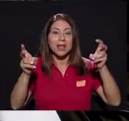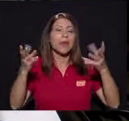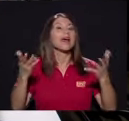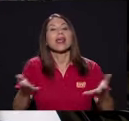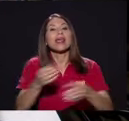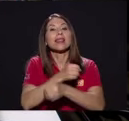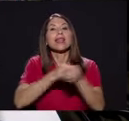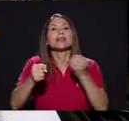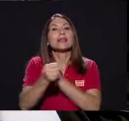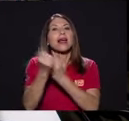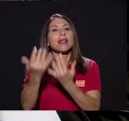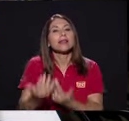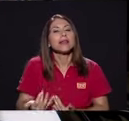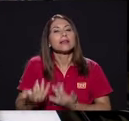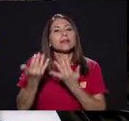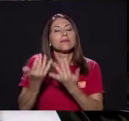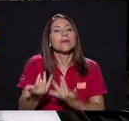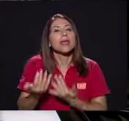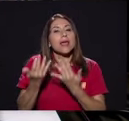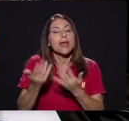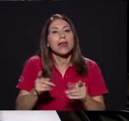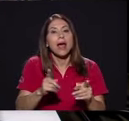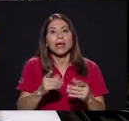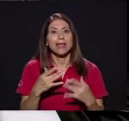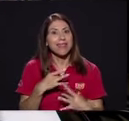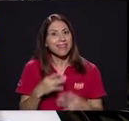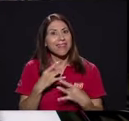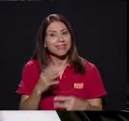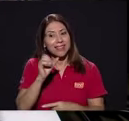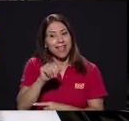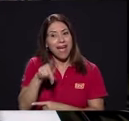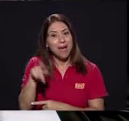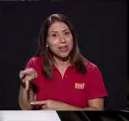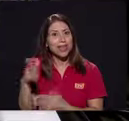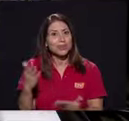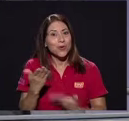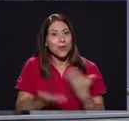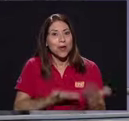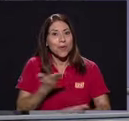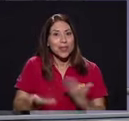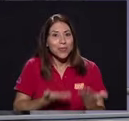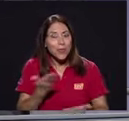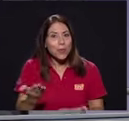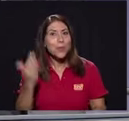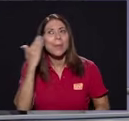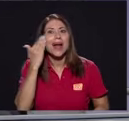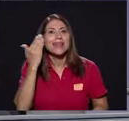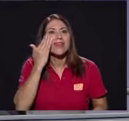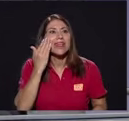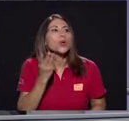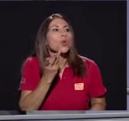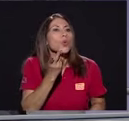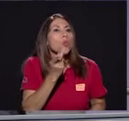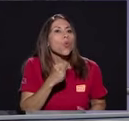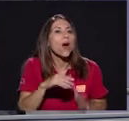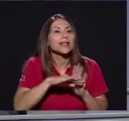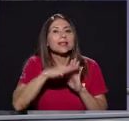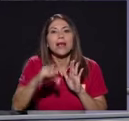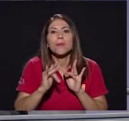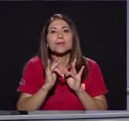de espera y de las camas. Qué interesante sería tener una aplicación colaborativa de saber al segundo cuántas